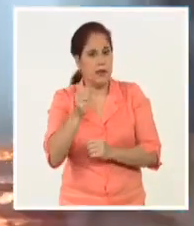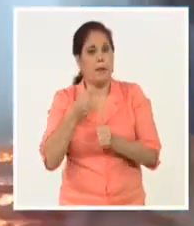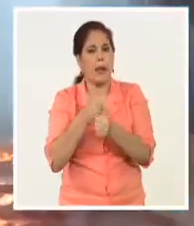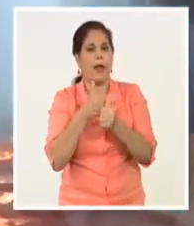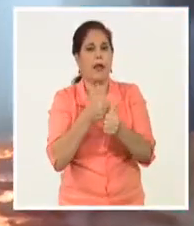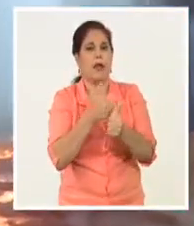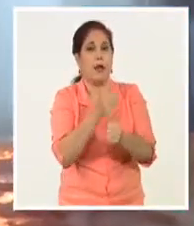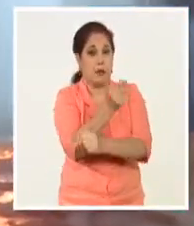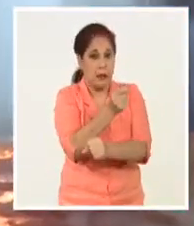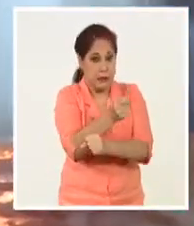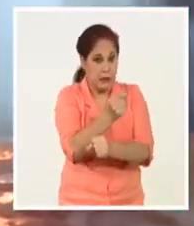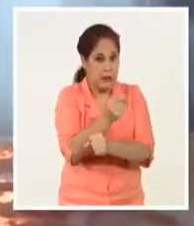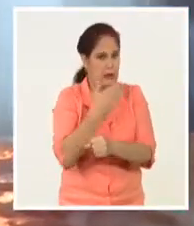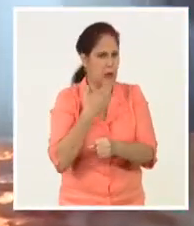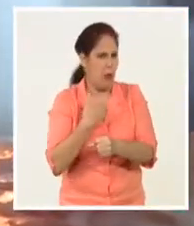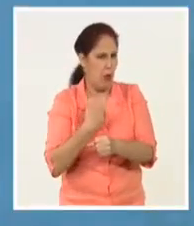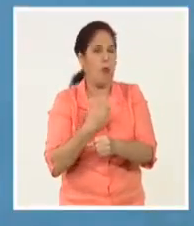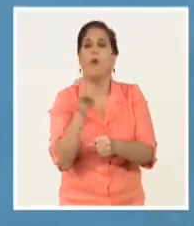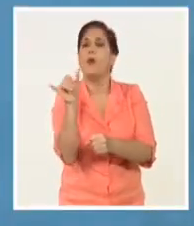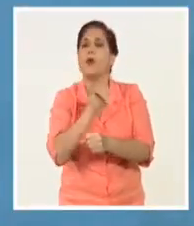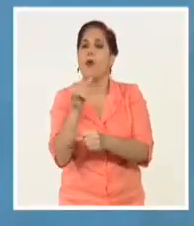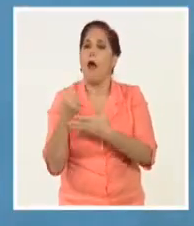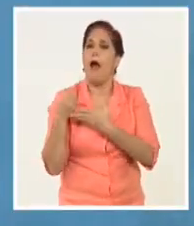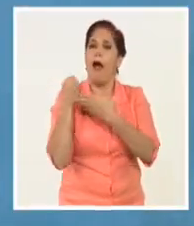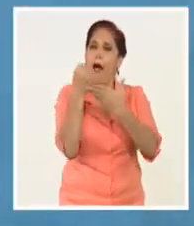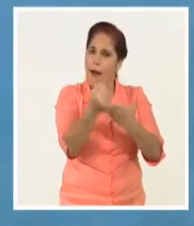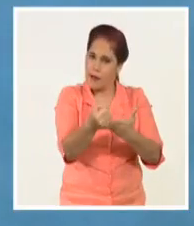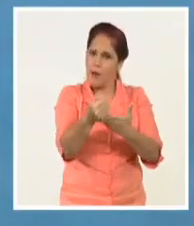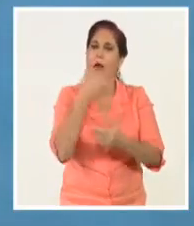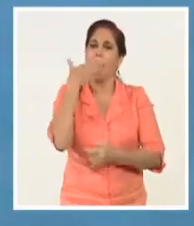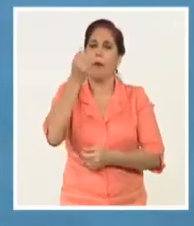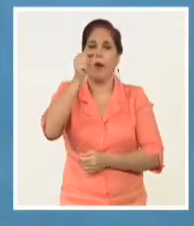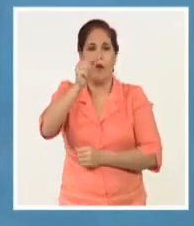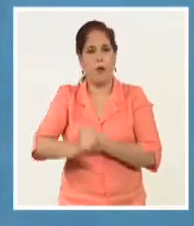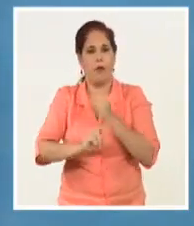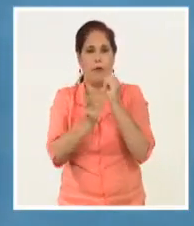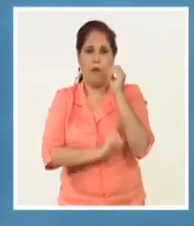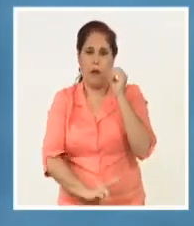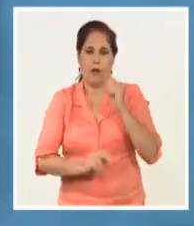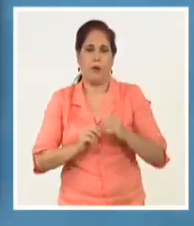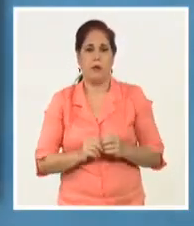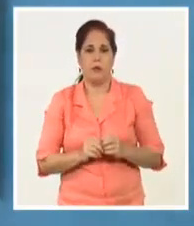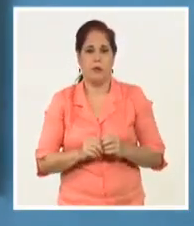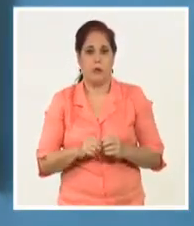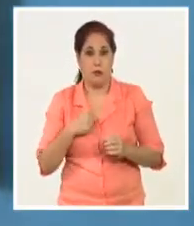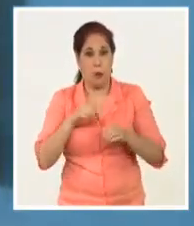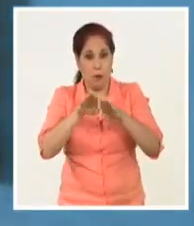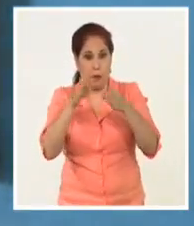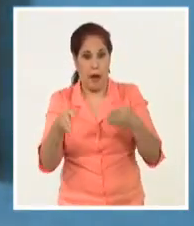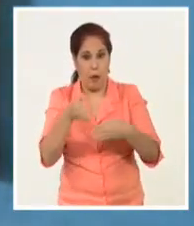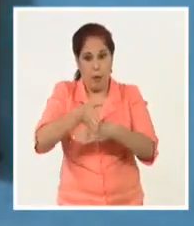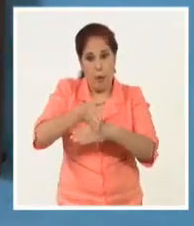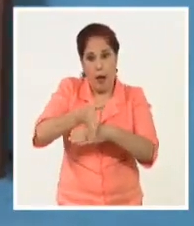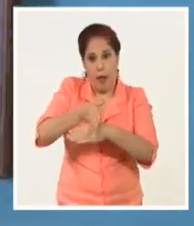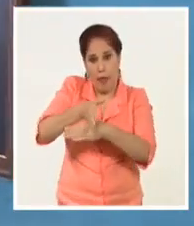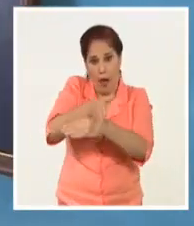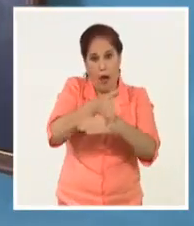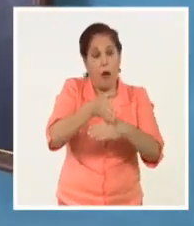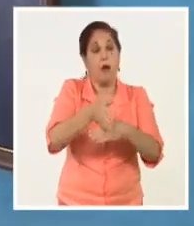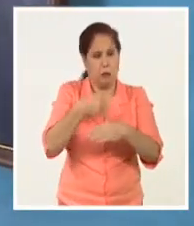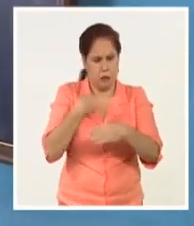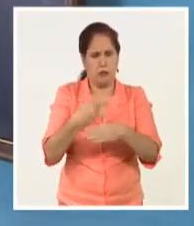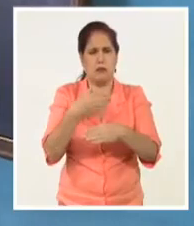les enseña la técnica, pero también que los ayuda a ser mejores personas. Un banco hecho con madera, lo hemos realizado aquí en la